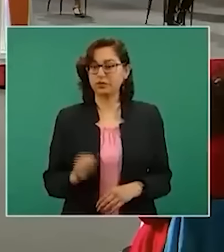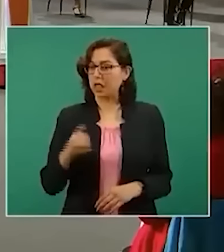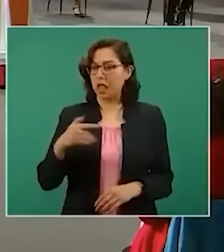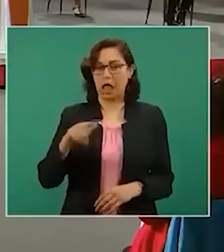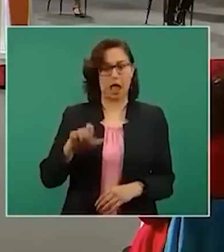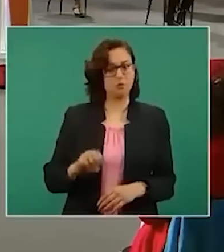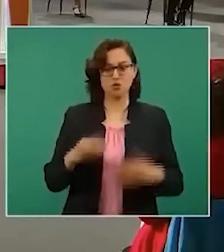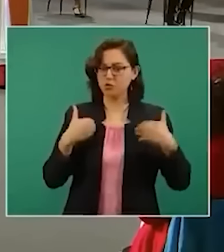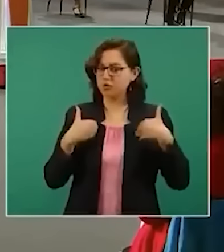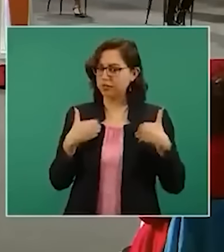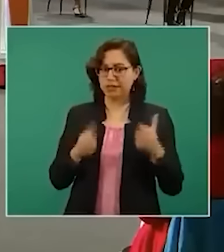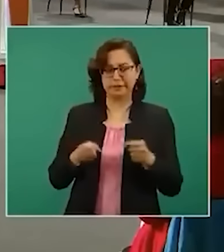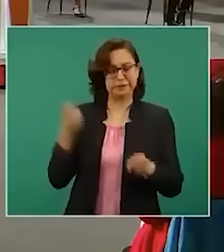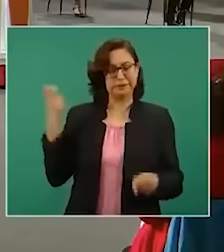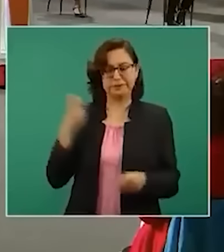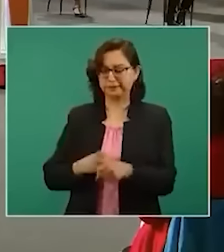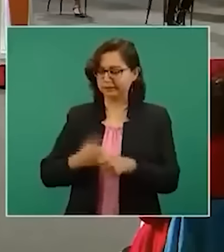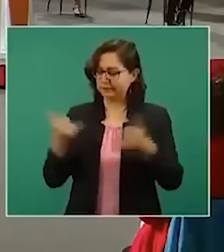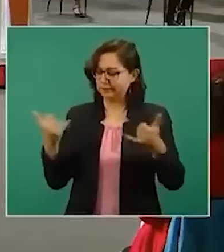es